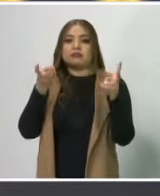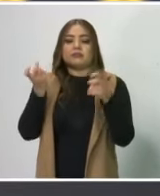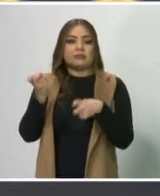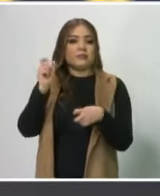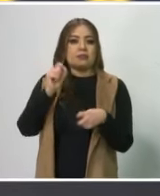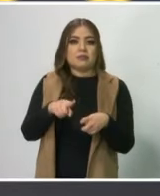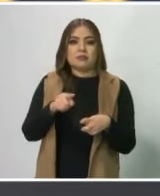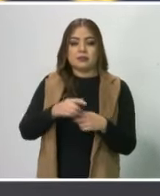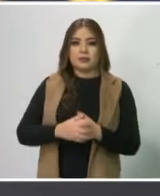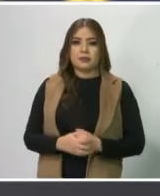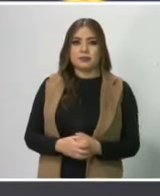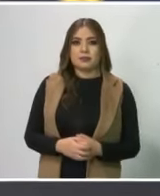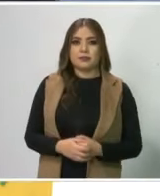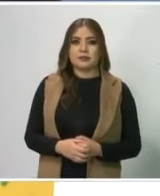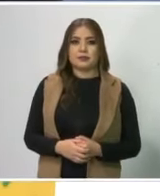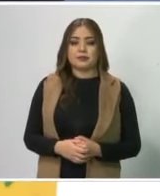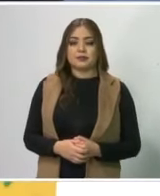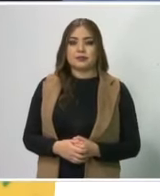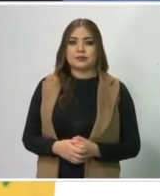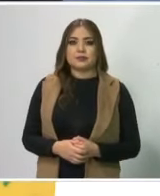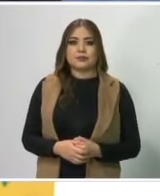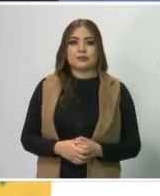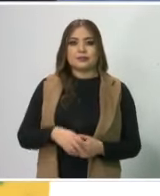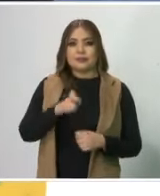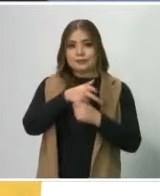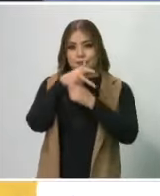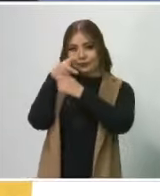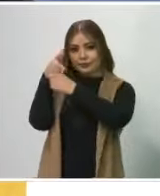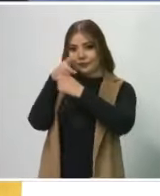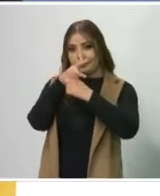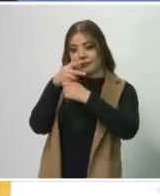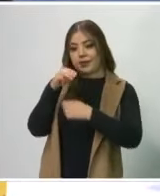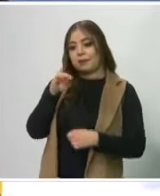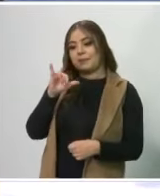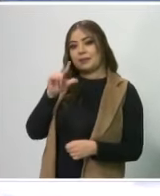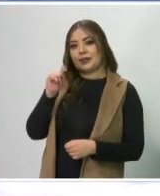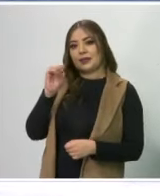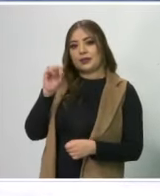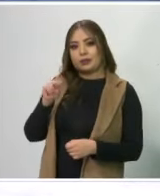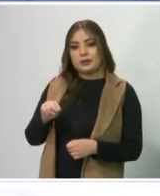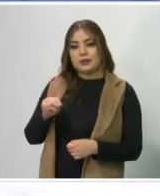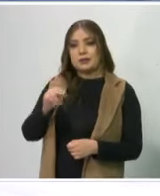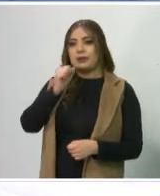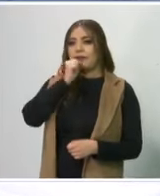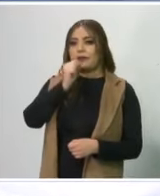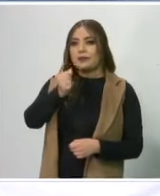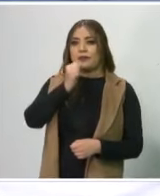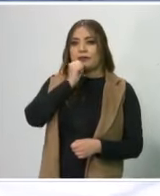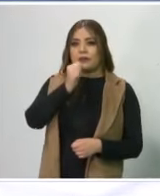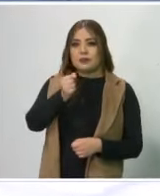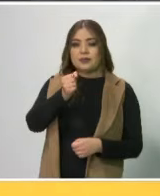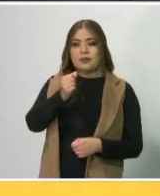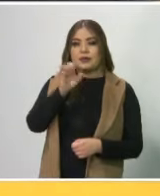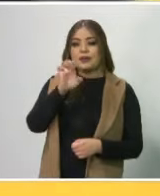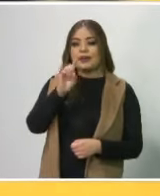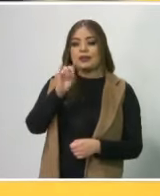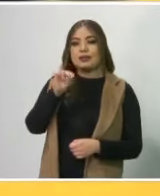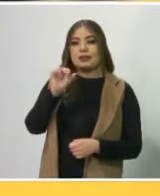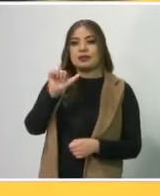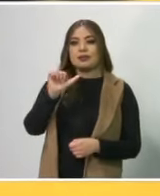por esta misma banda de ladrones con imágenes de Milton Juárez informó para telediario